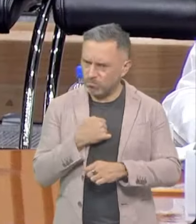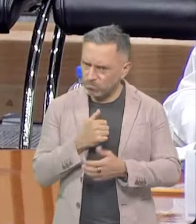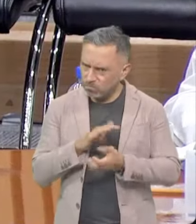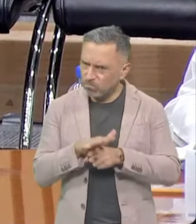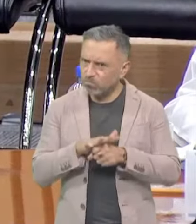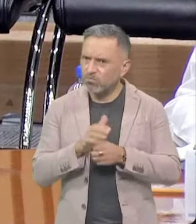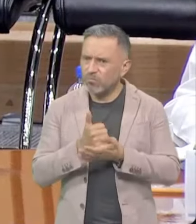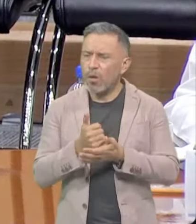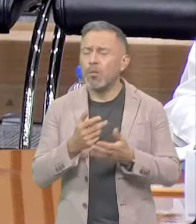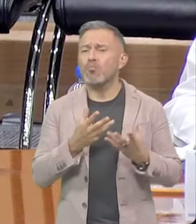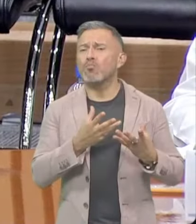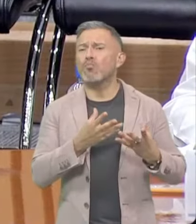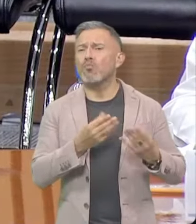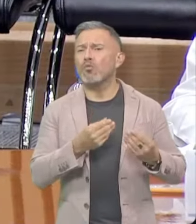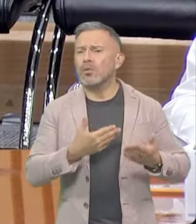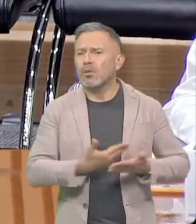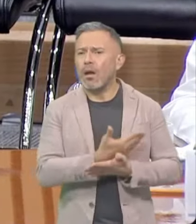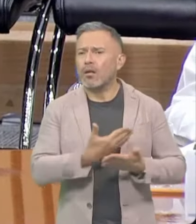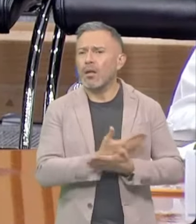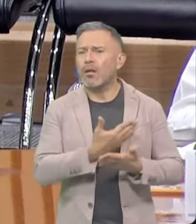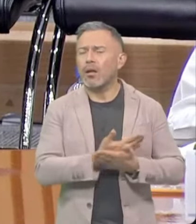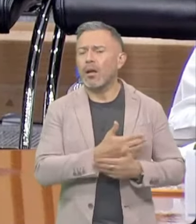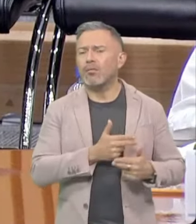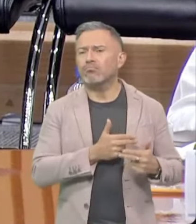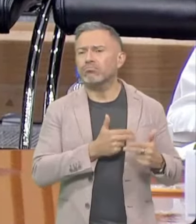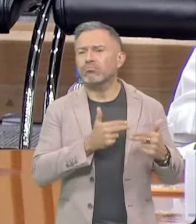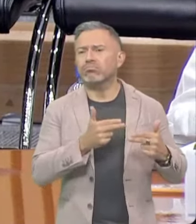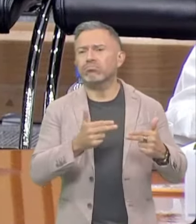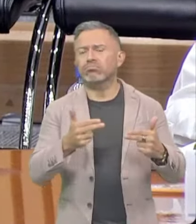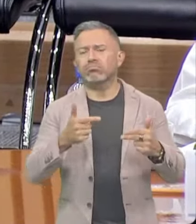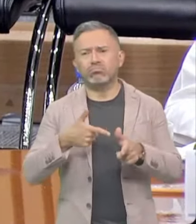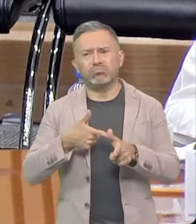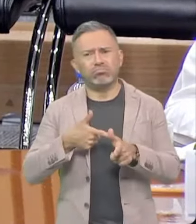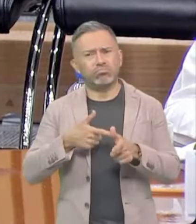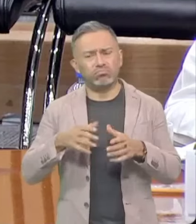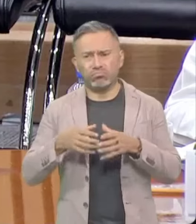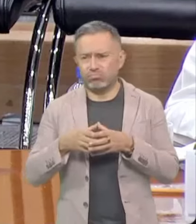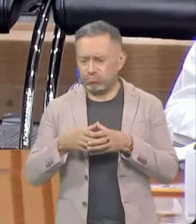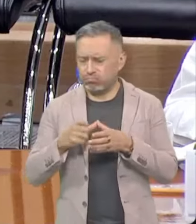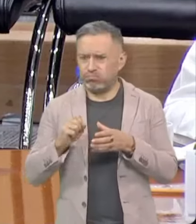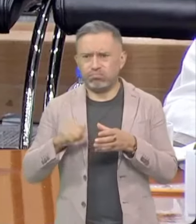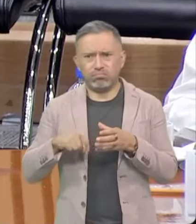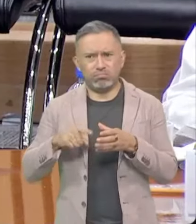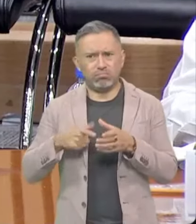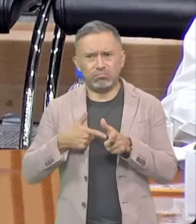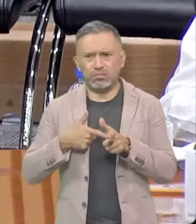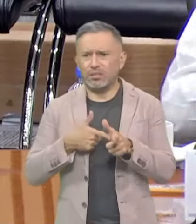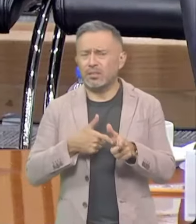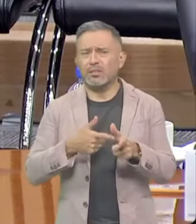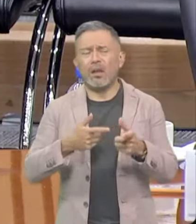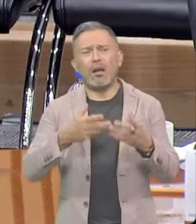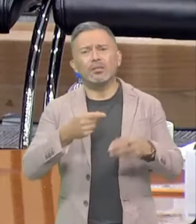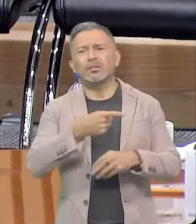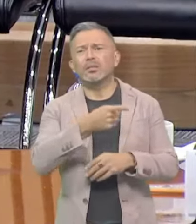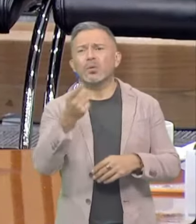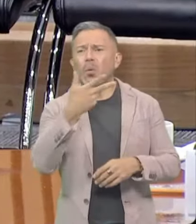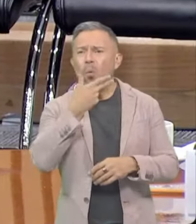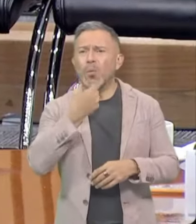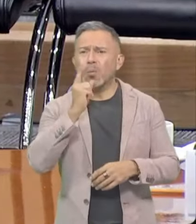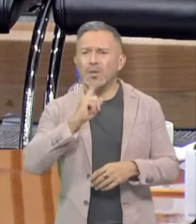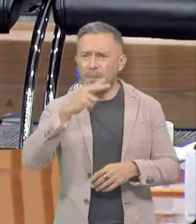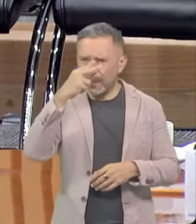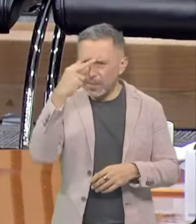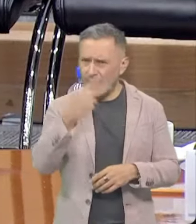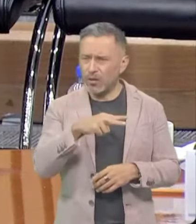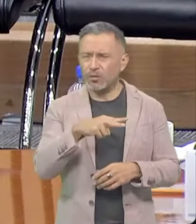muchas generaciones y hemos podido representar fielmente a millones de mexicanas y de mexicanos y